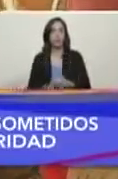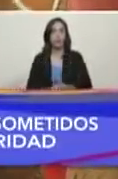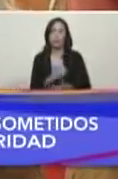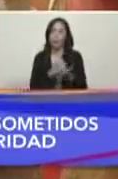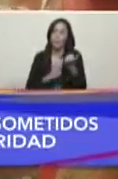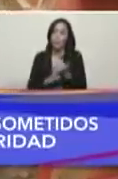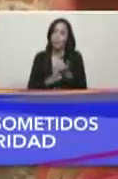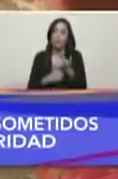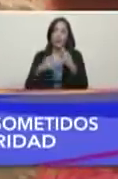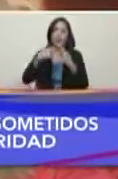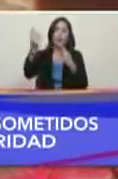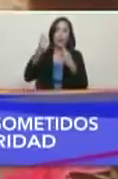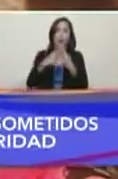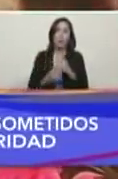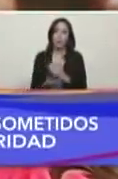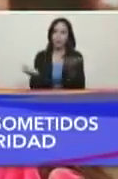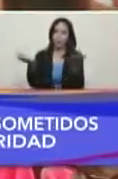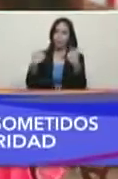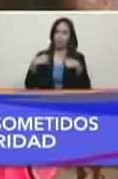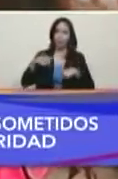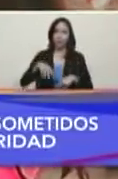la patria. Vénganse.